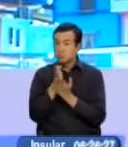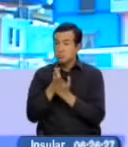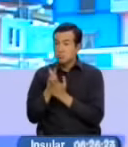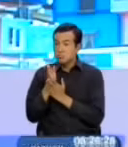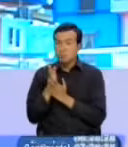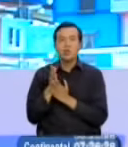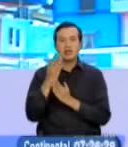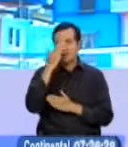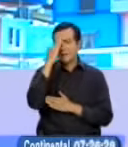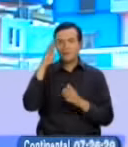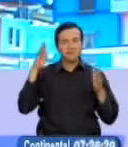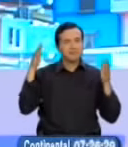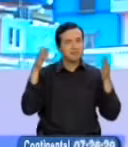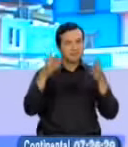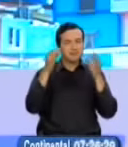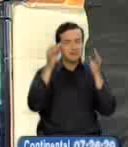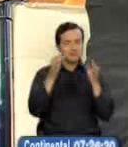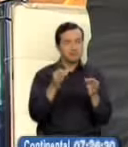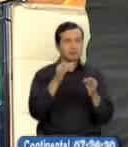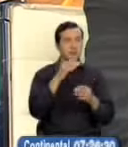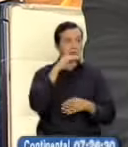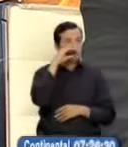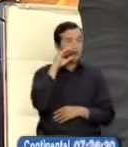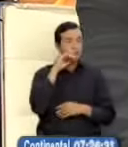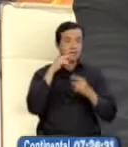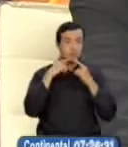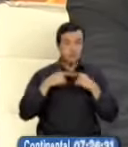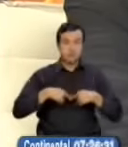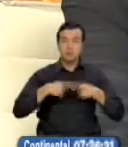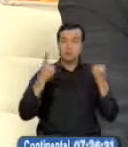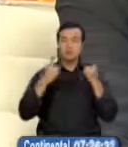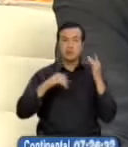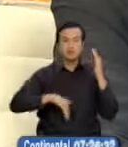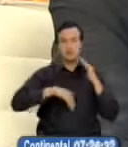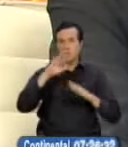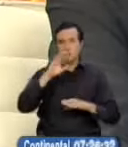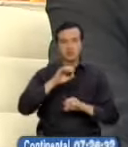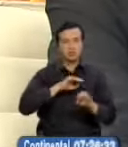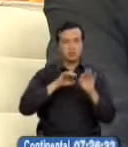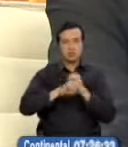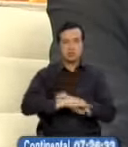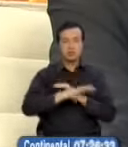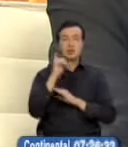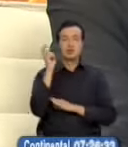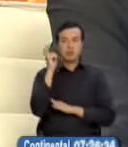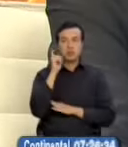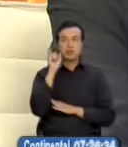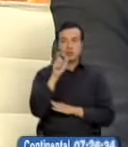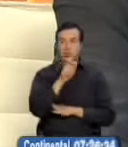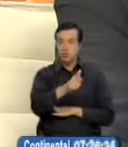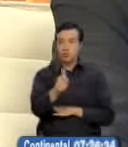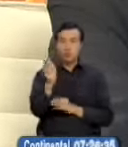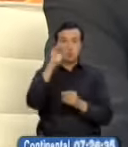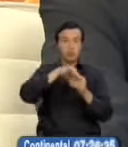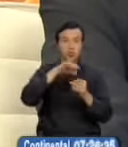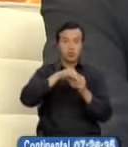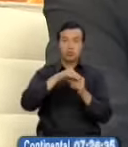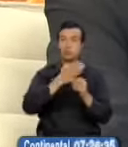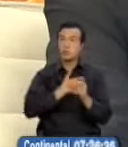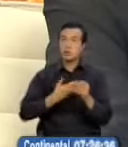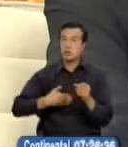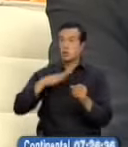sabemos todos a dónde queremos llegar. Bueno, y Jaime Nebot fue en ese sentido incluso hasta mucho más puntual cuando dijo necesitamos aquellos votos que se dieron por